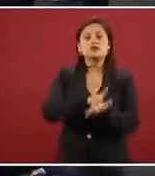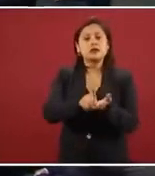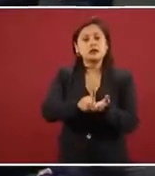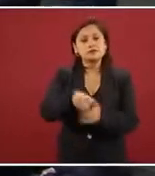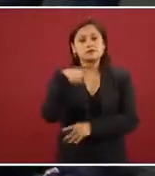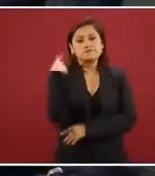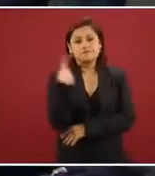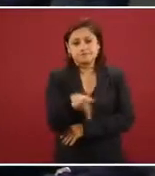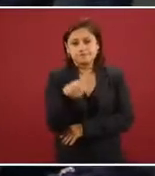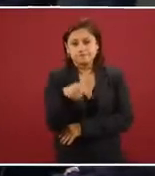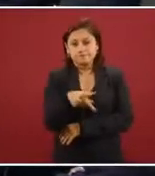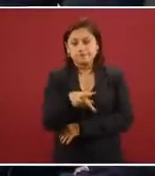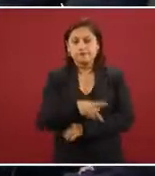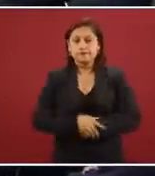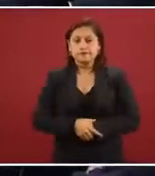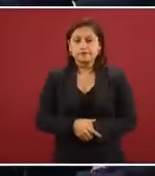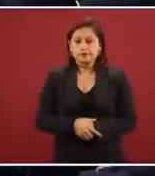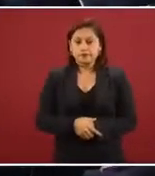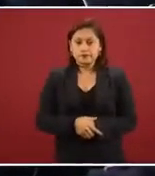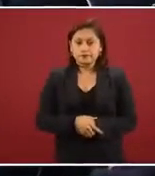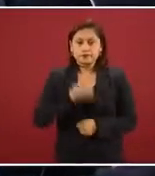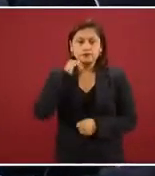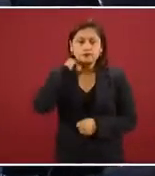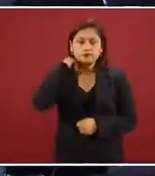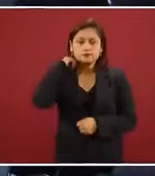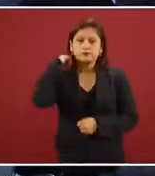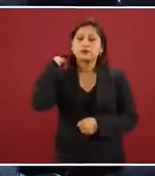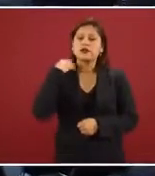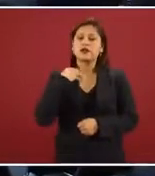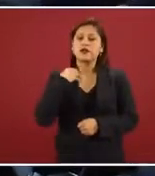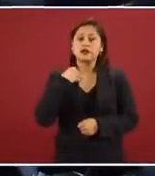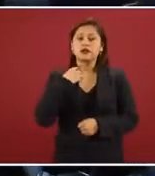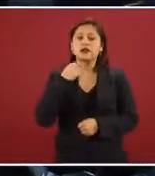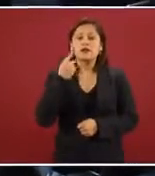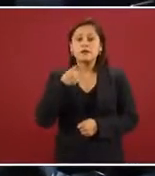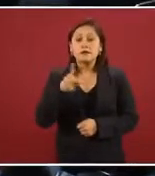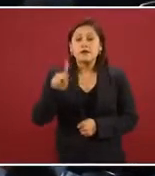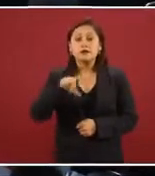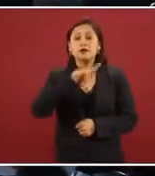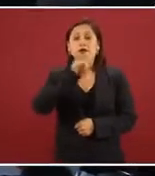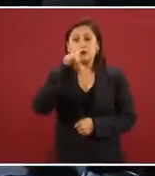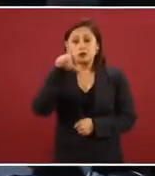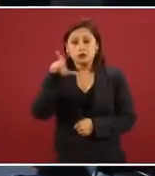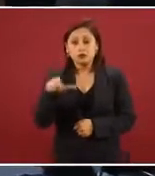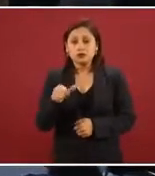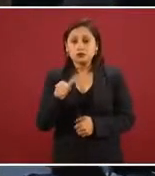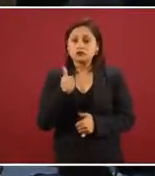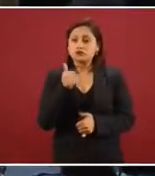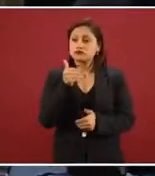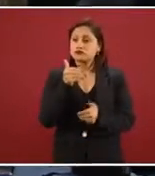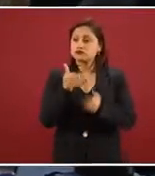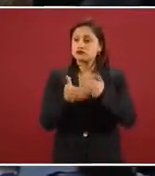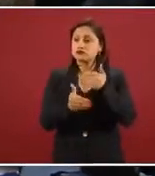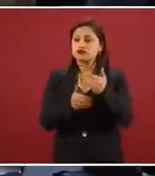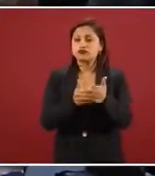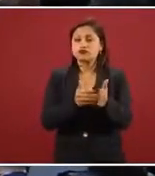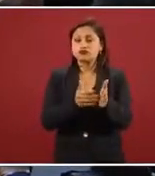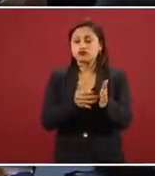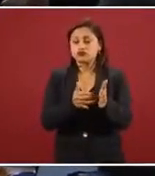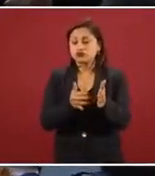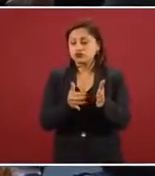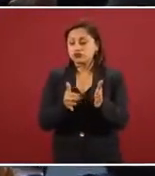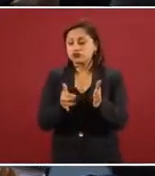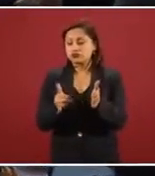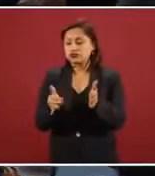pero paso el tiempo y en realidad en la